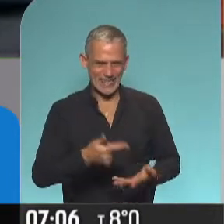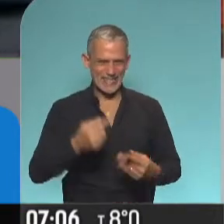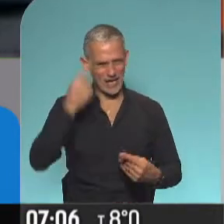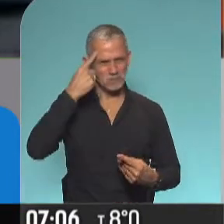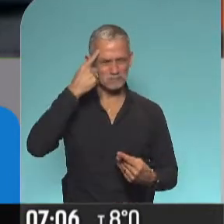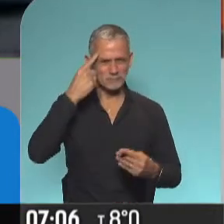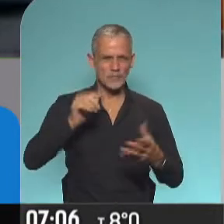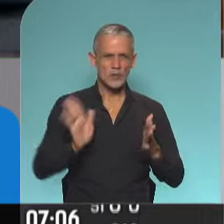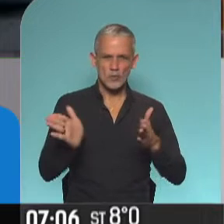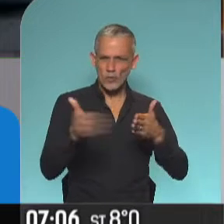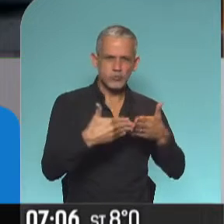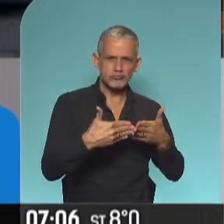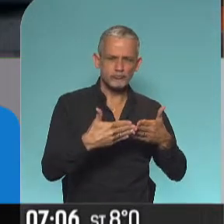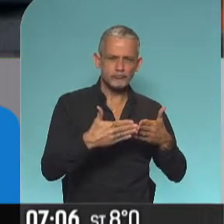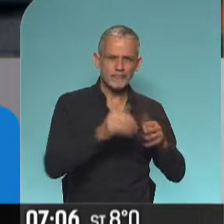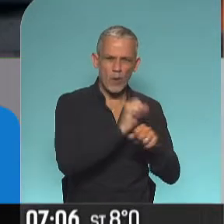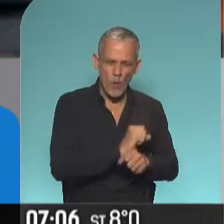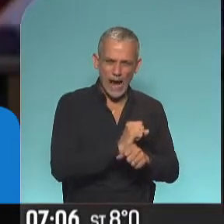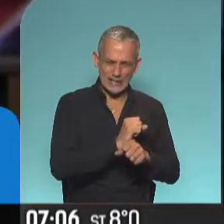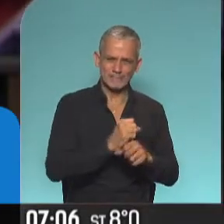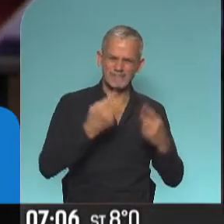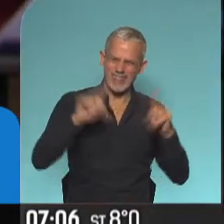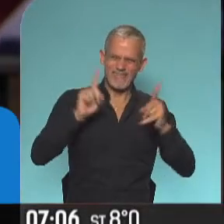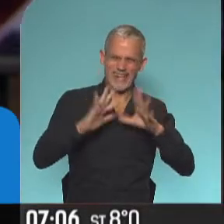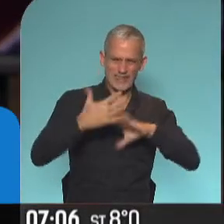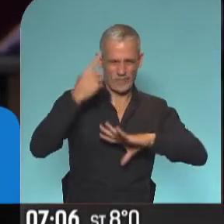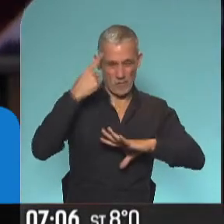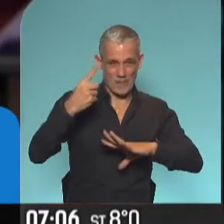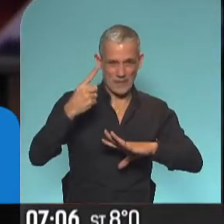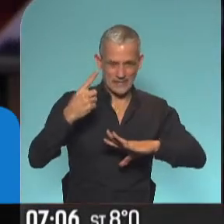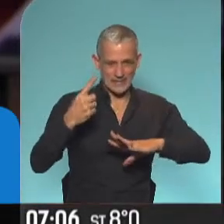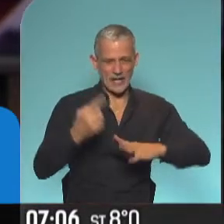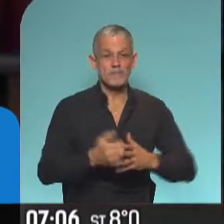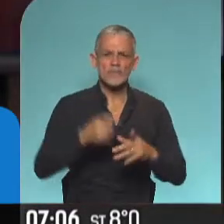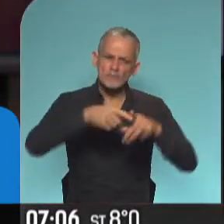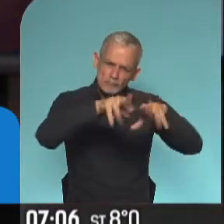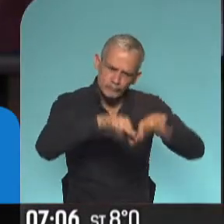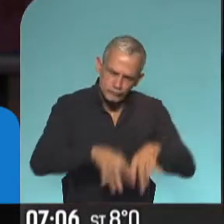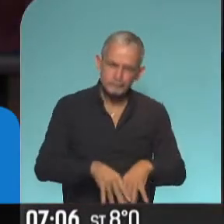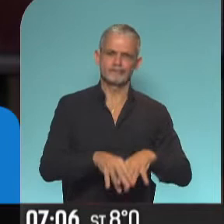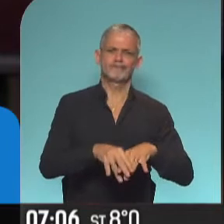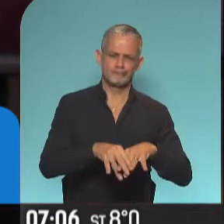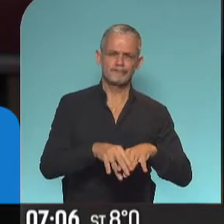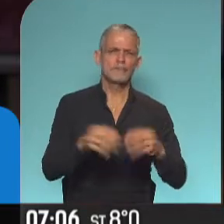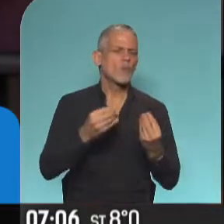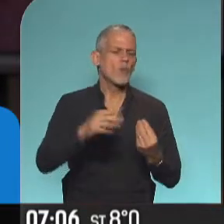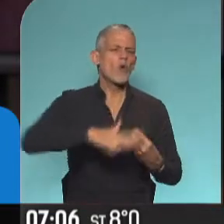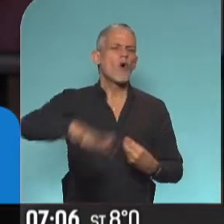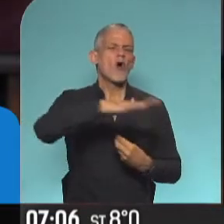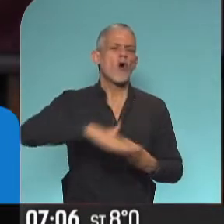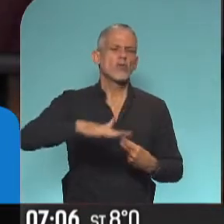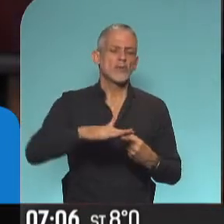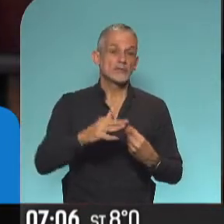las medidas de aislamiento en relación al gobierno nacional, pero insisto con que esta carta aparece en un contexto particular,